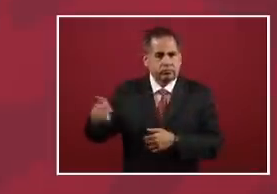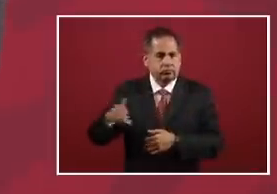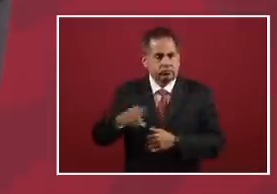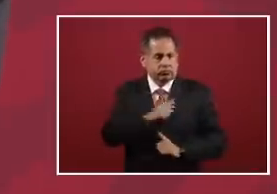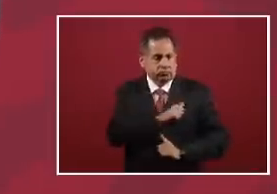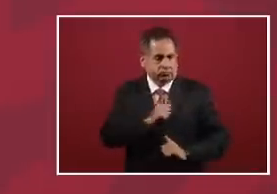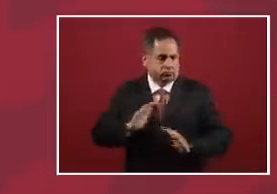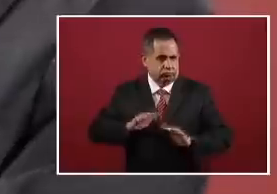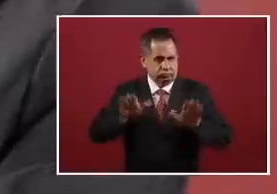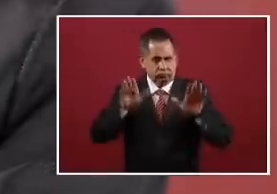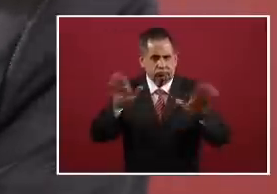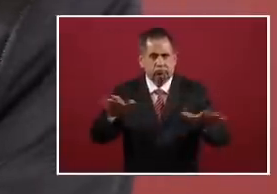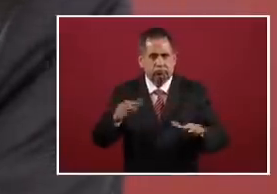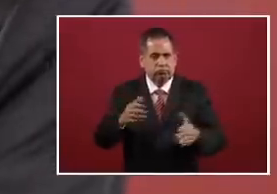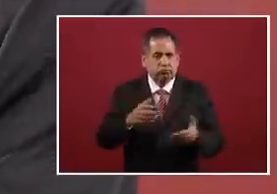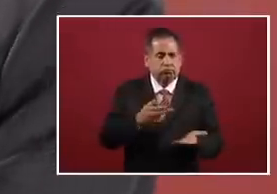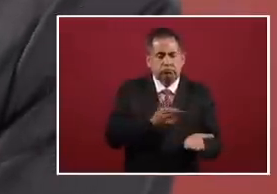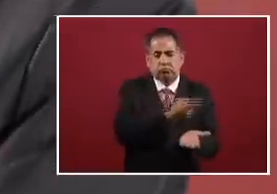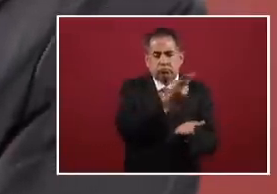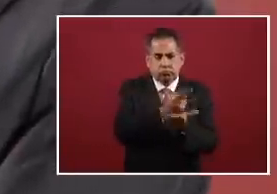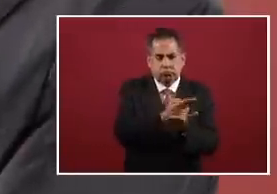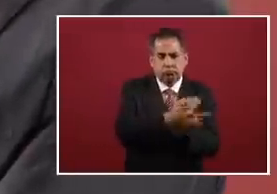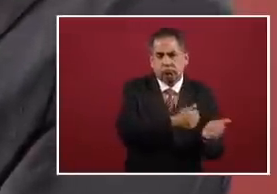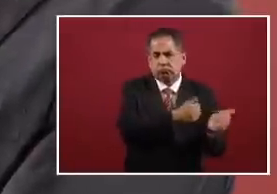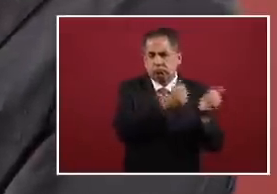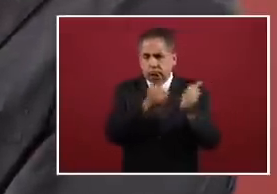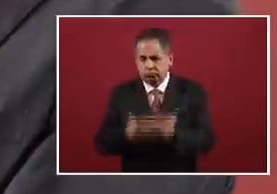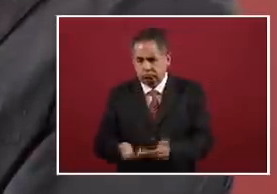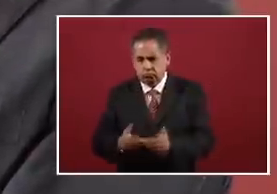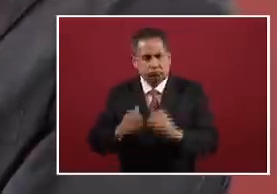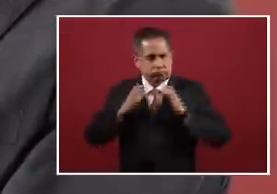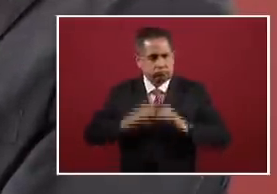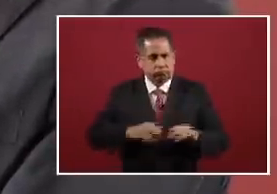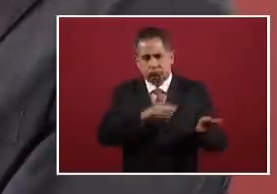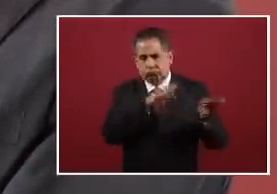Aérea se trasladara el cuerpo